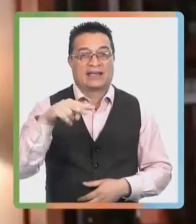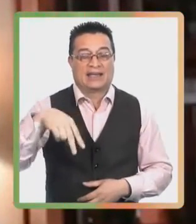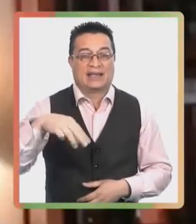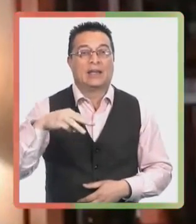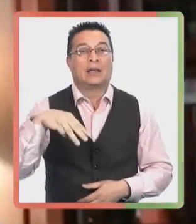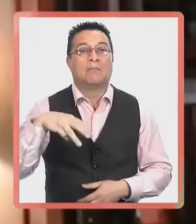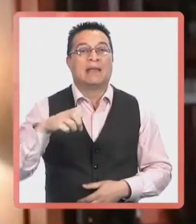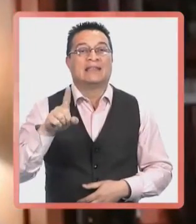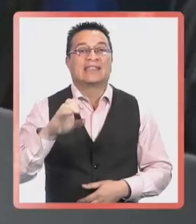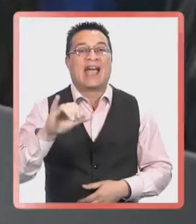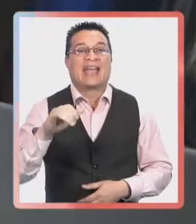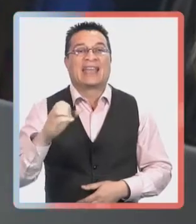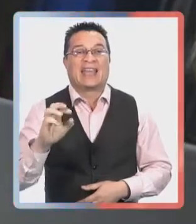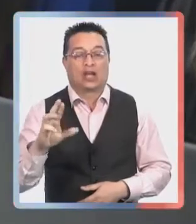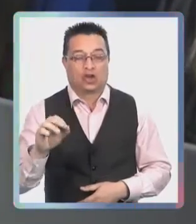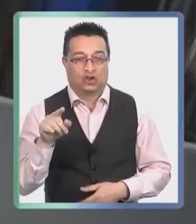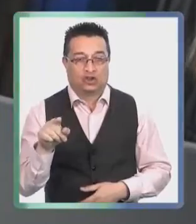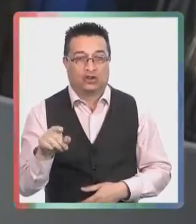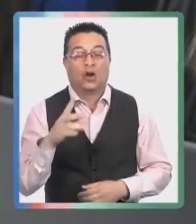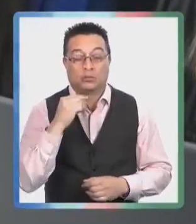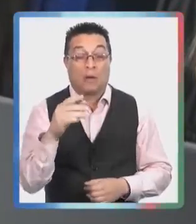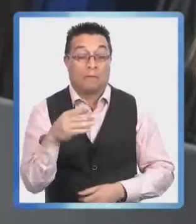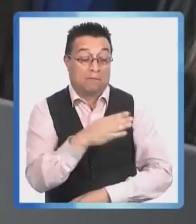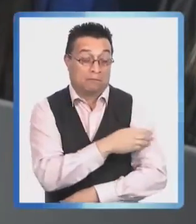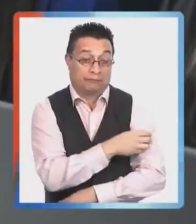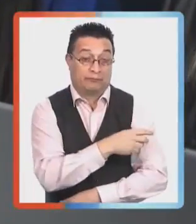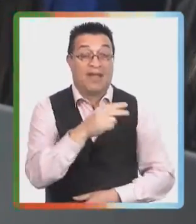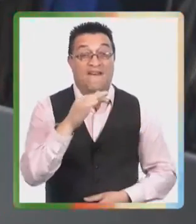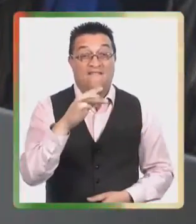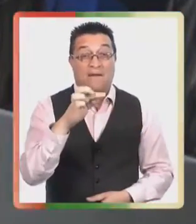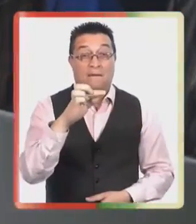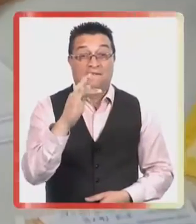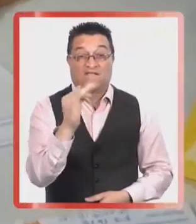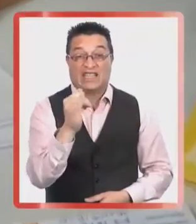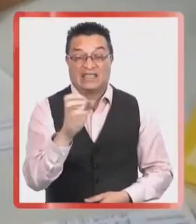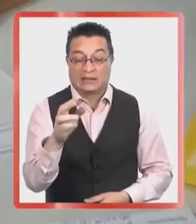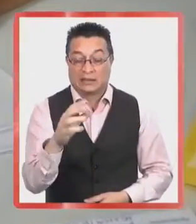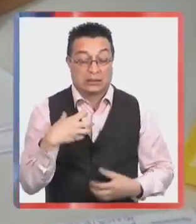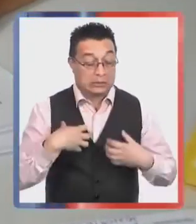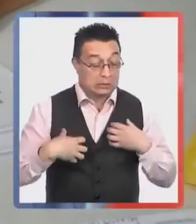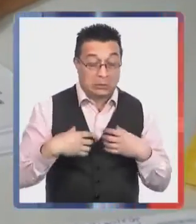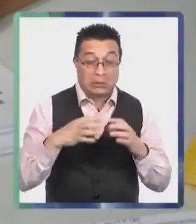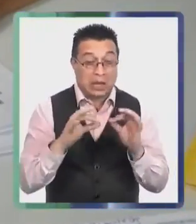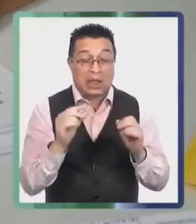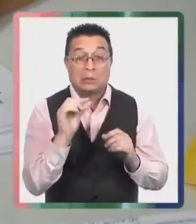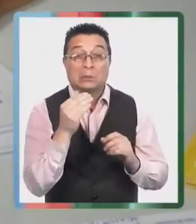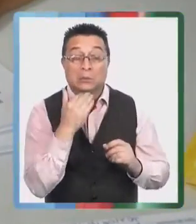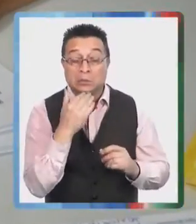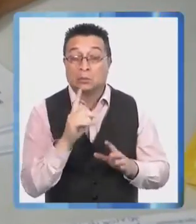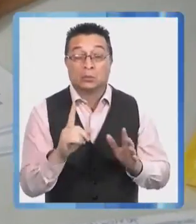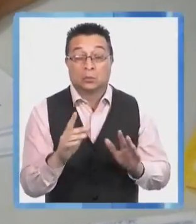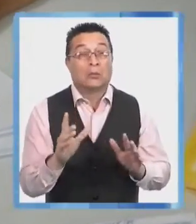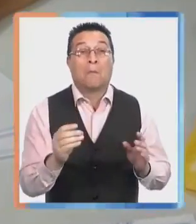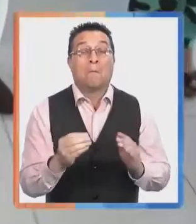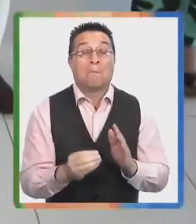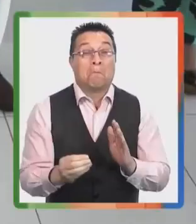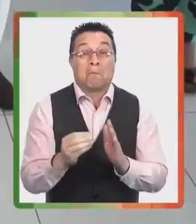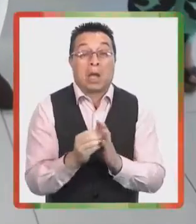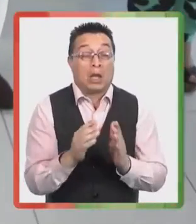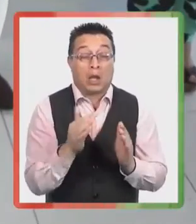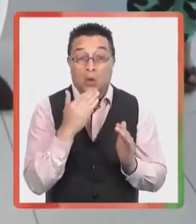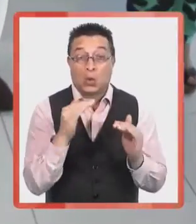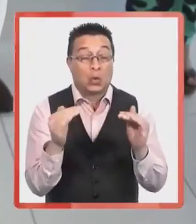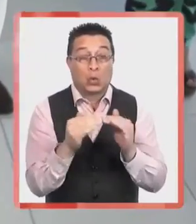ARN mensajero. Por lo tanto, si se colocó la Pfizer y no tuvo ninguna molestia o tuvo leves molestias, no tiene por qué tener